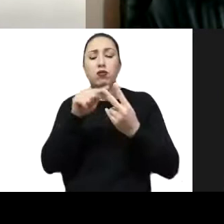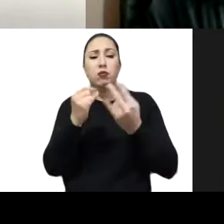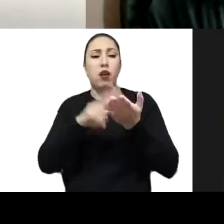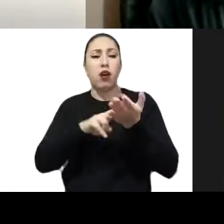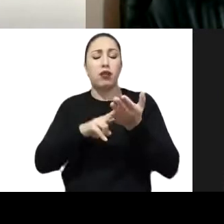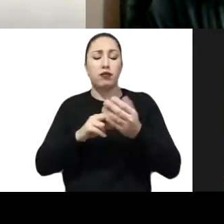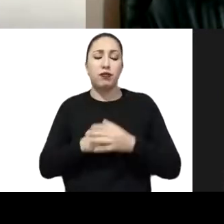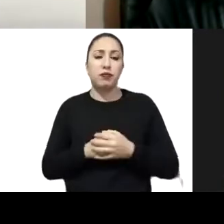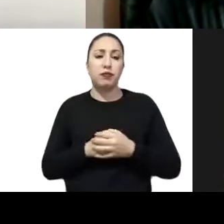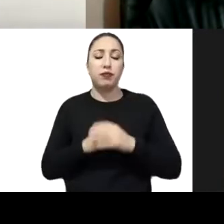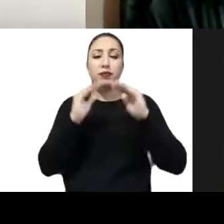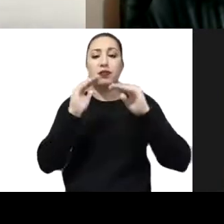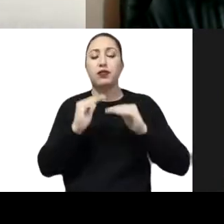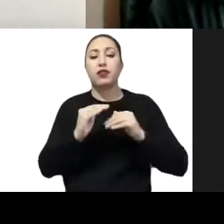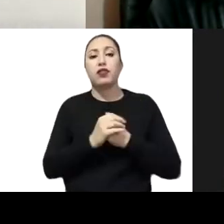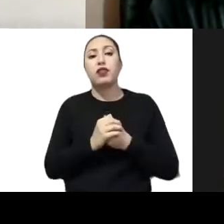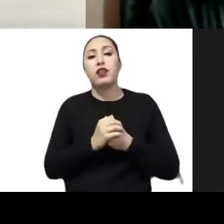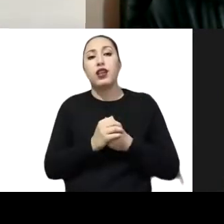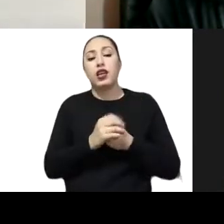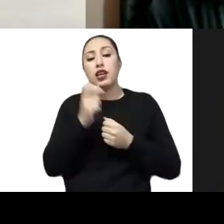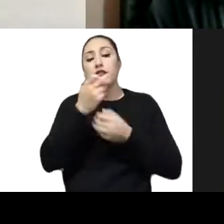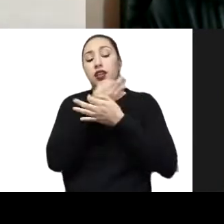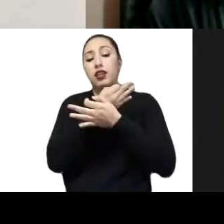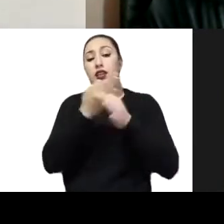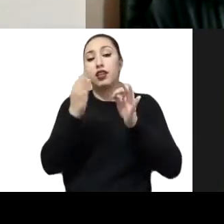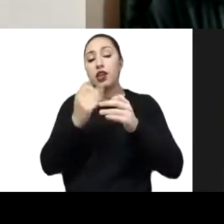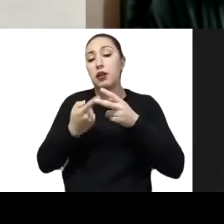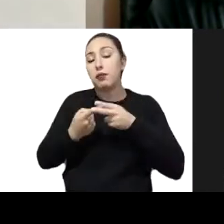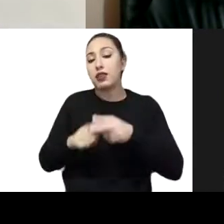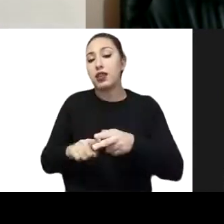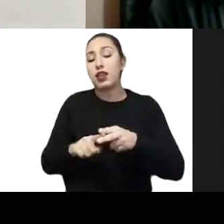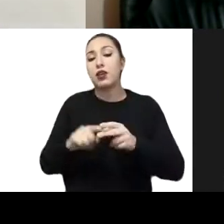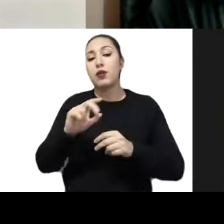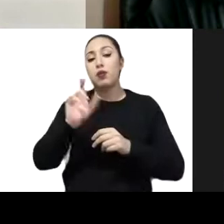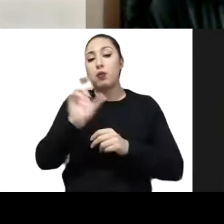Transitorios. Primero, el presente decreto entrará en vigor